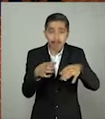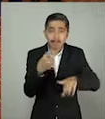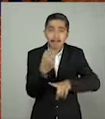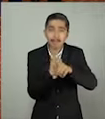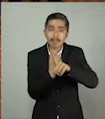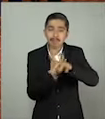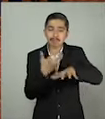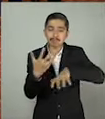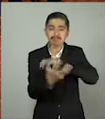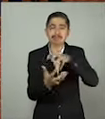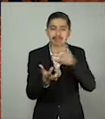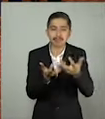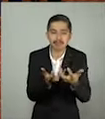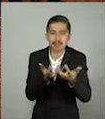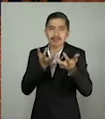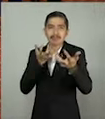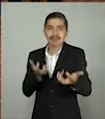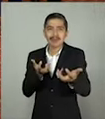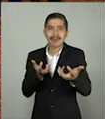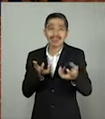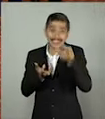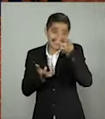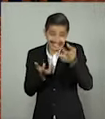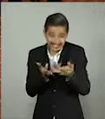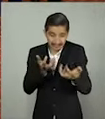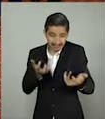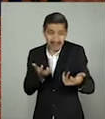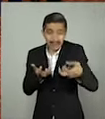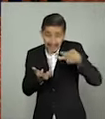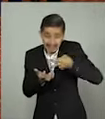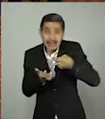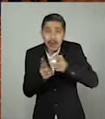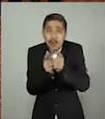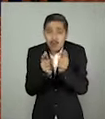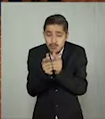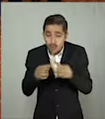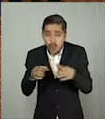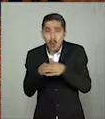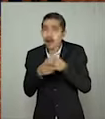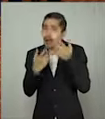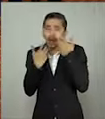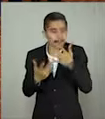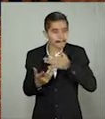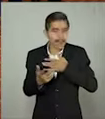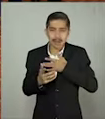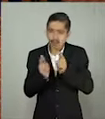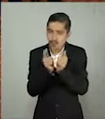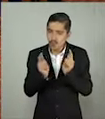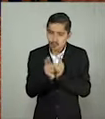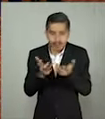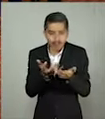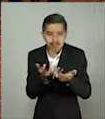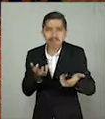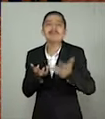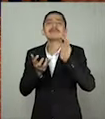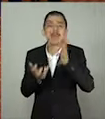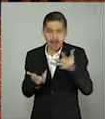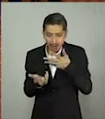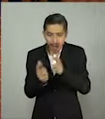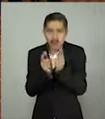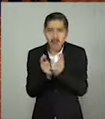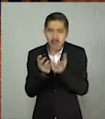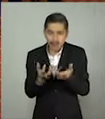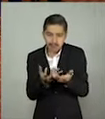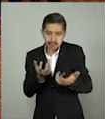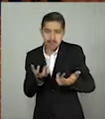una decisión de la CENTE. Y ahora una parte de ellos quieren formar su propio grupo, o ya lo formaron y quieren